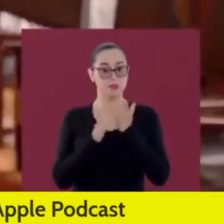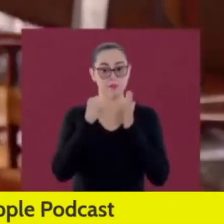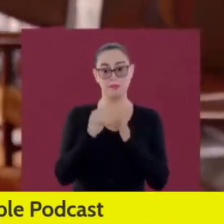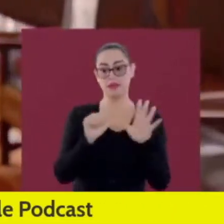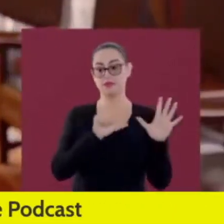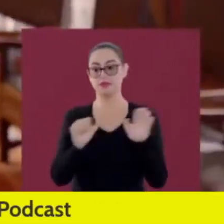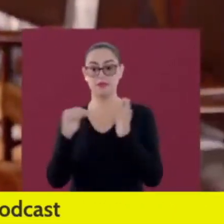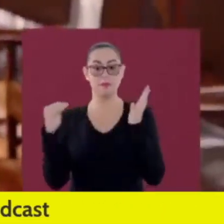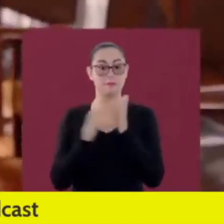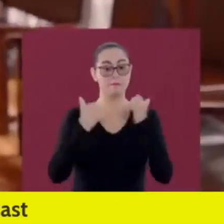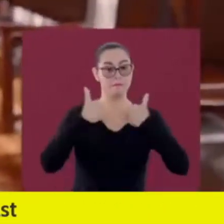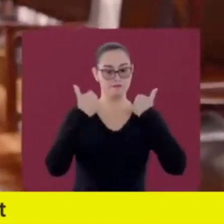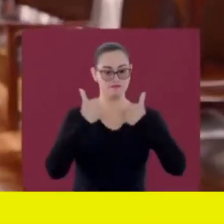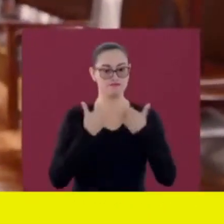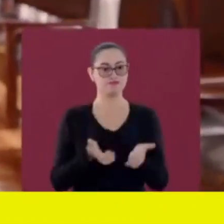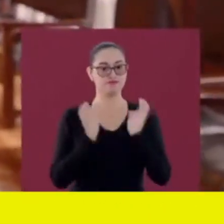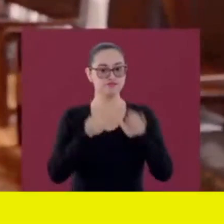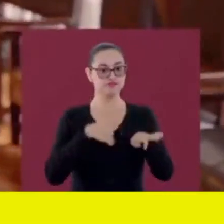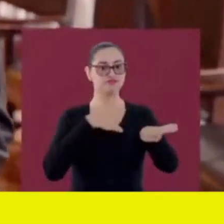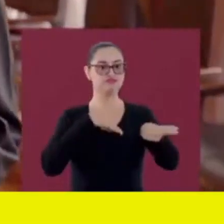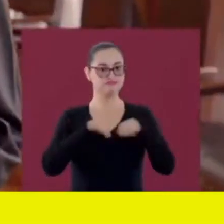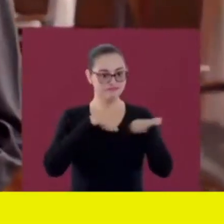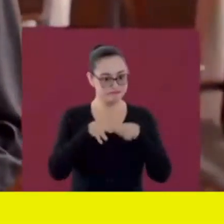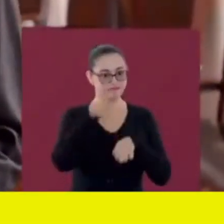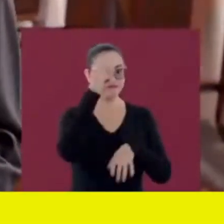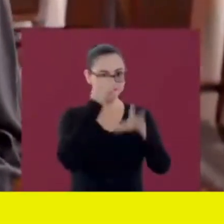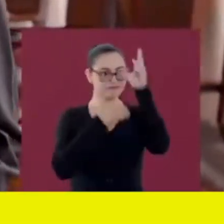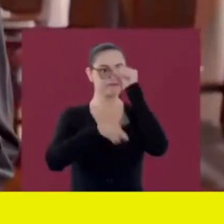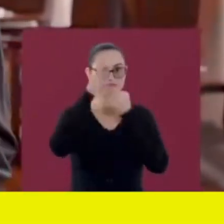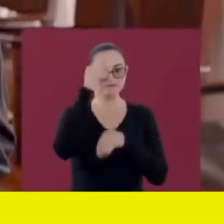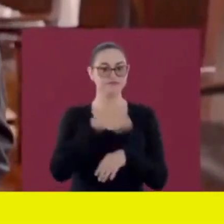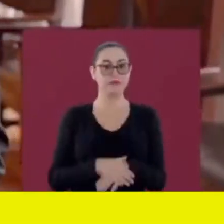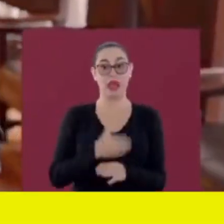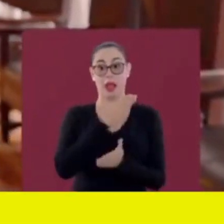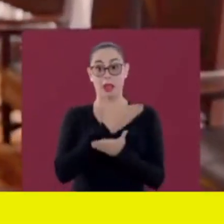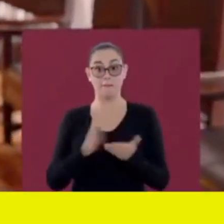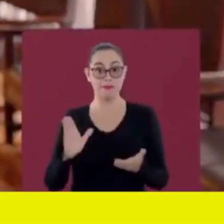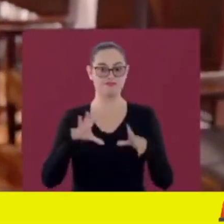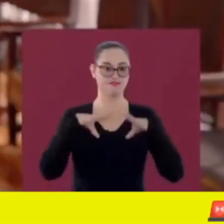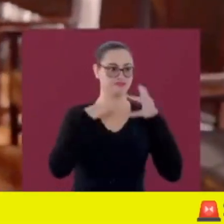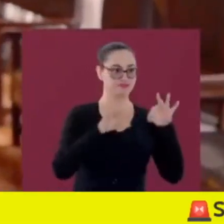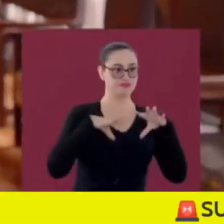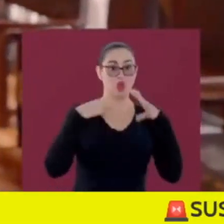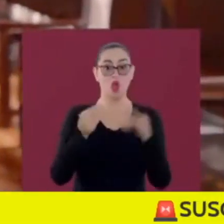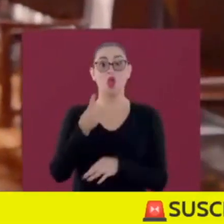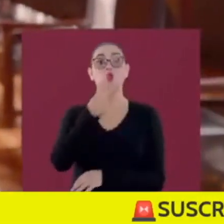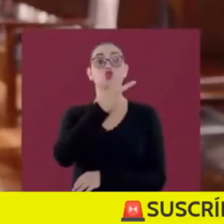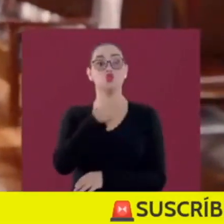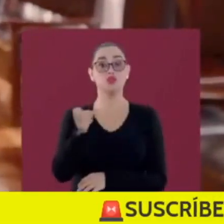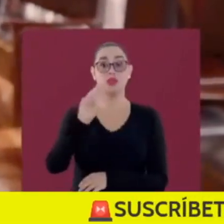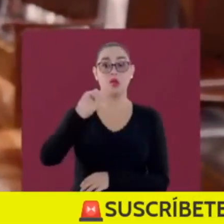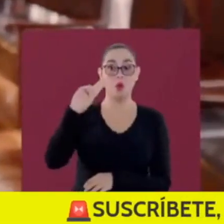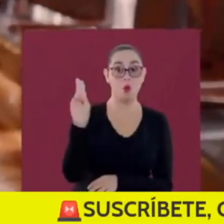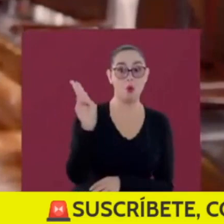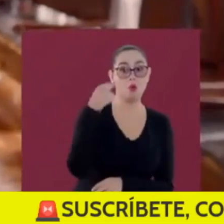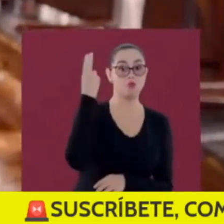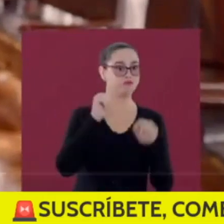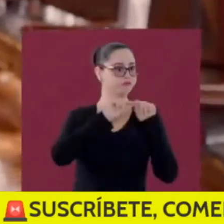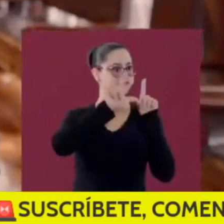y 2.600.000 jóvenes trabajan como aprendices. Además, hemos creado